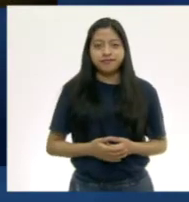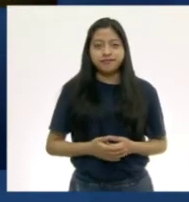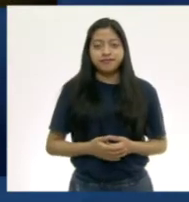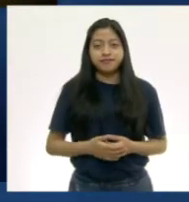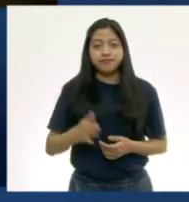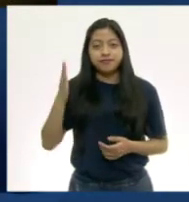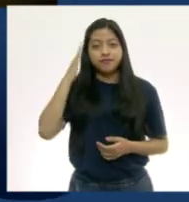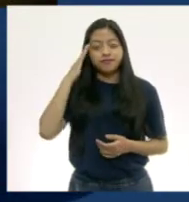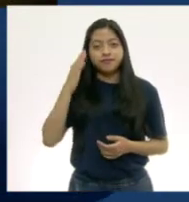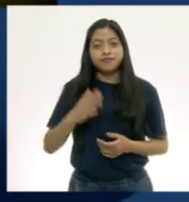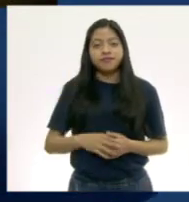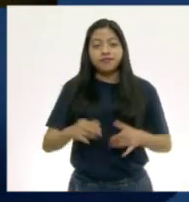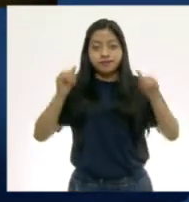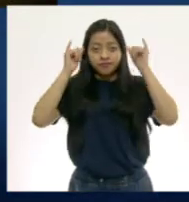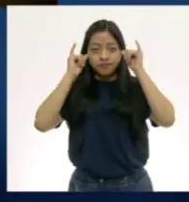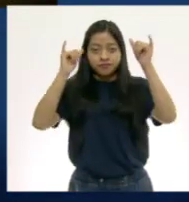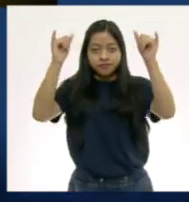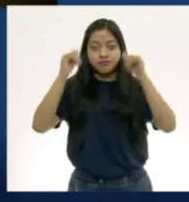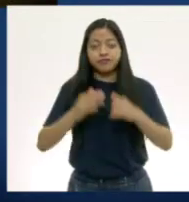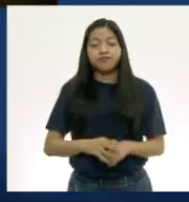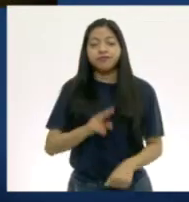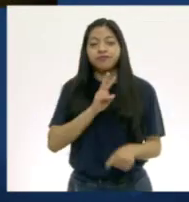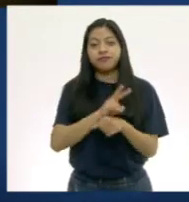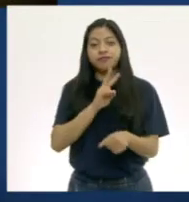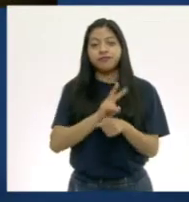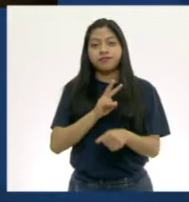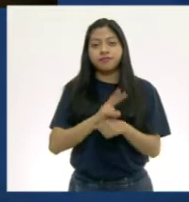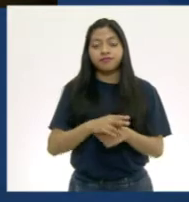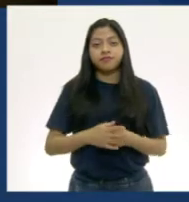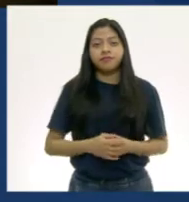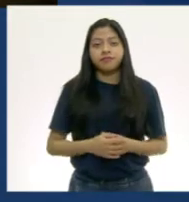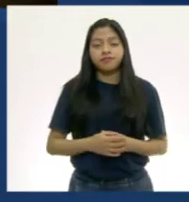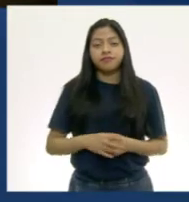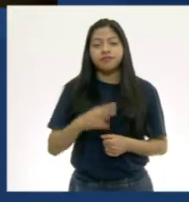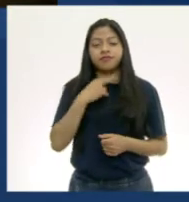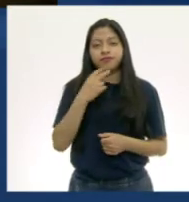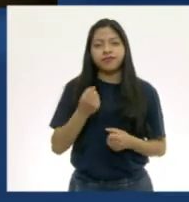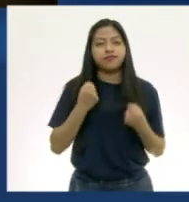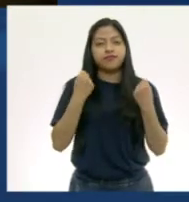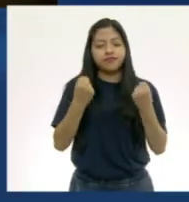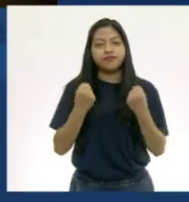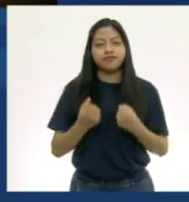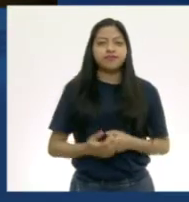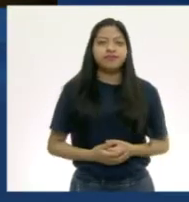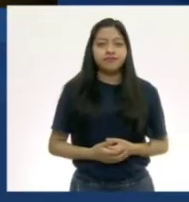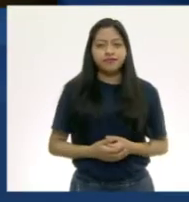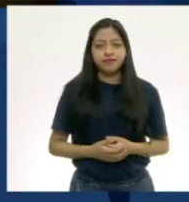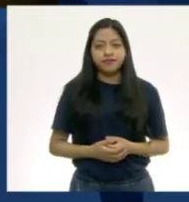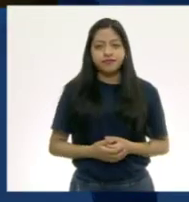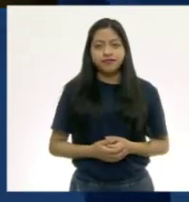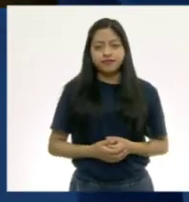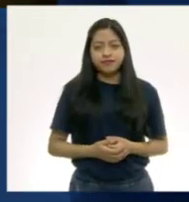Con cabeza de toro, el guardián, el de voz potente.